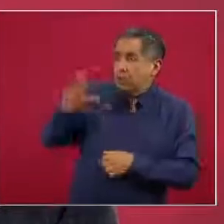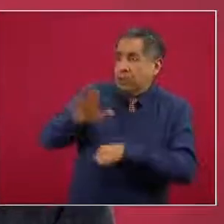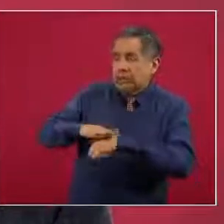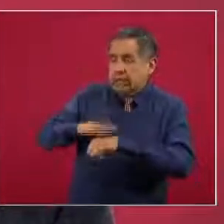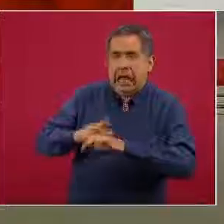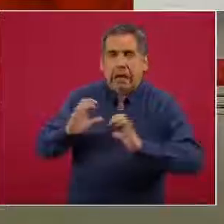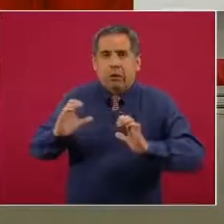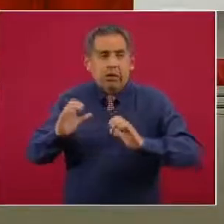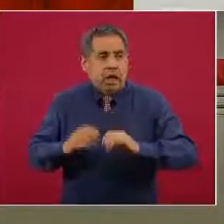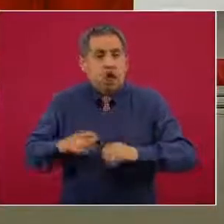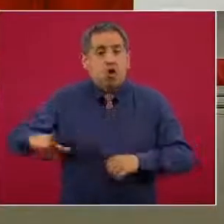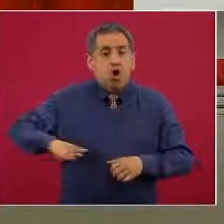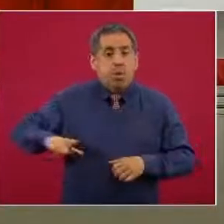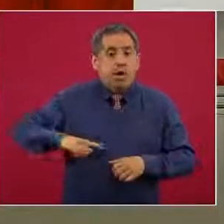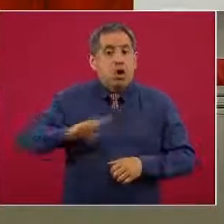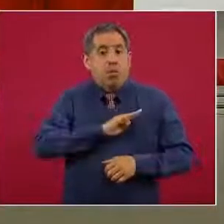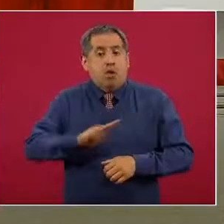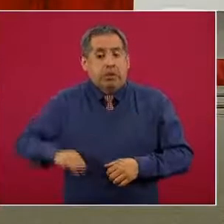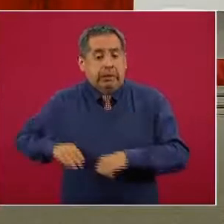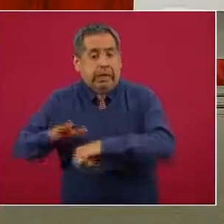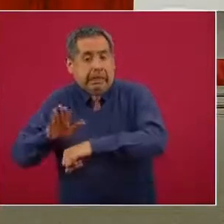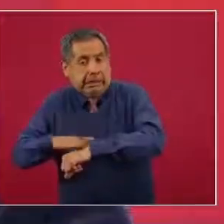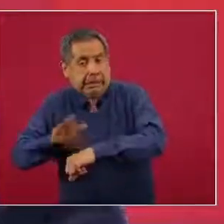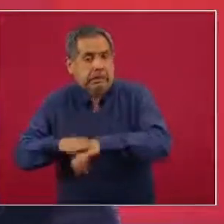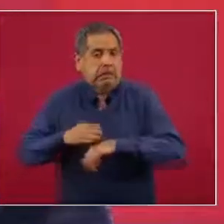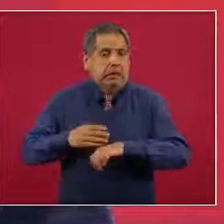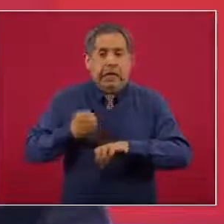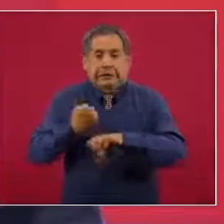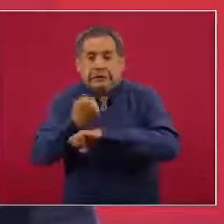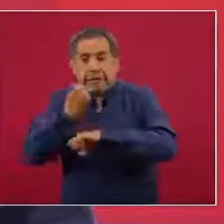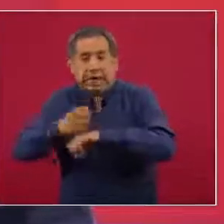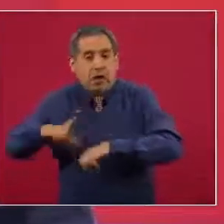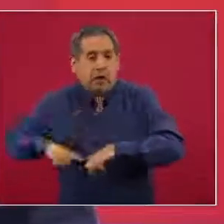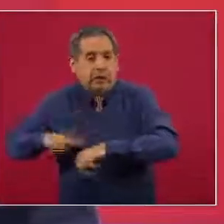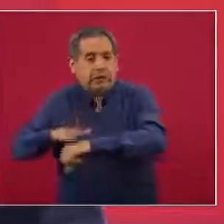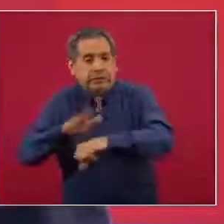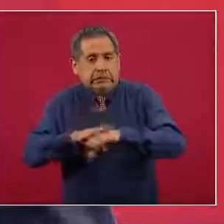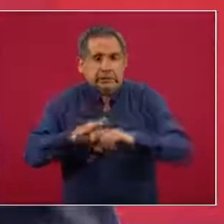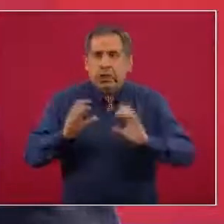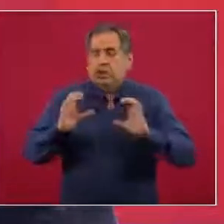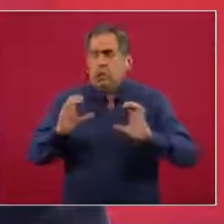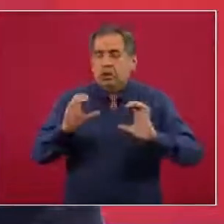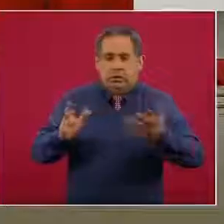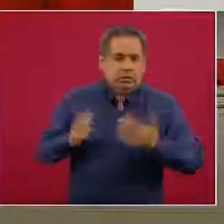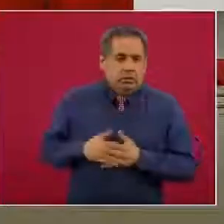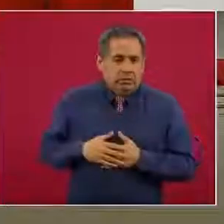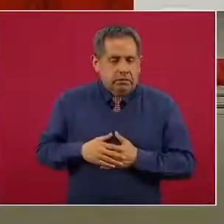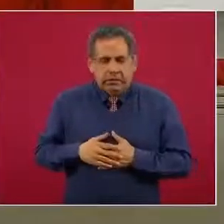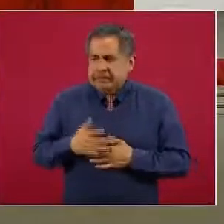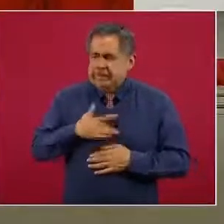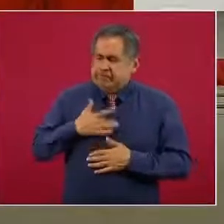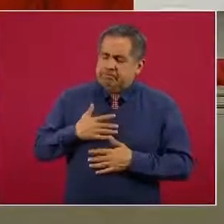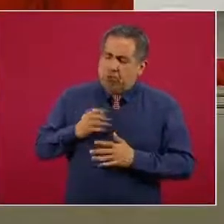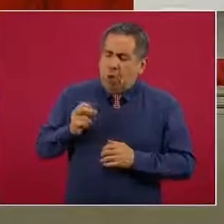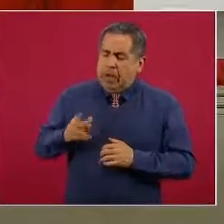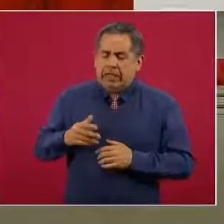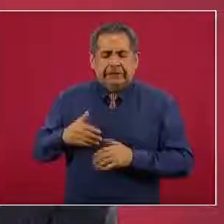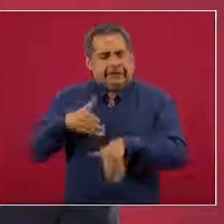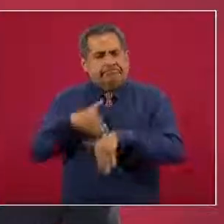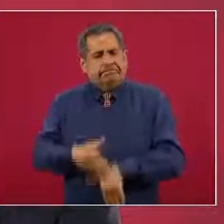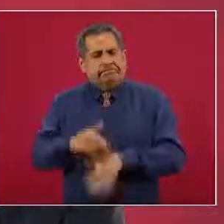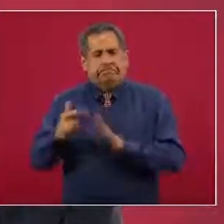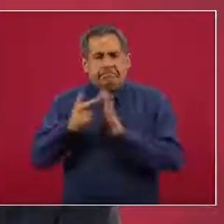indicaciones de los gobiernos municipales, estatales y federal, en la medida en que nos mantengamos solidarios, en la medida en que